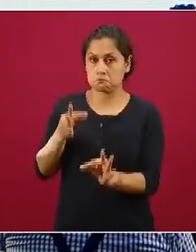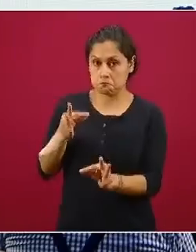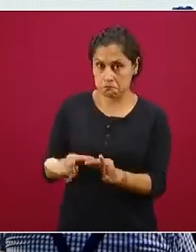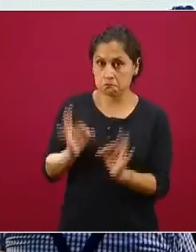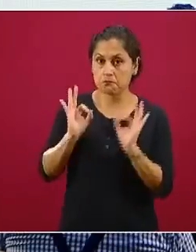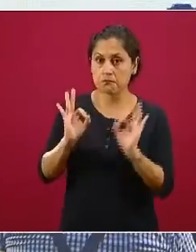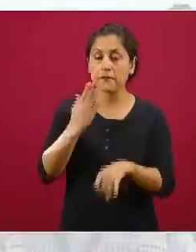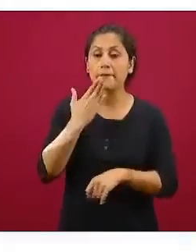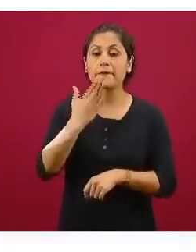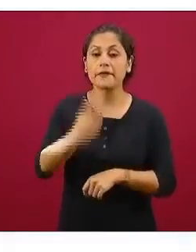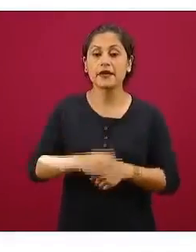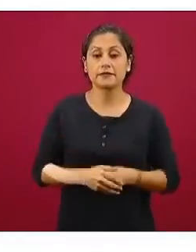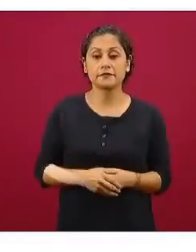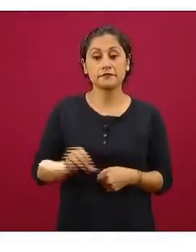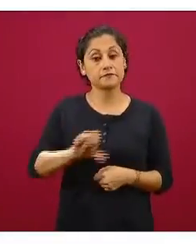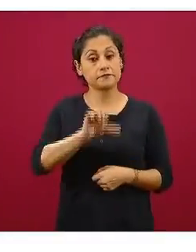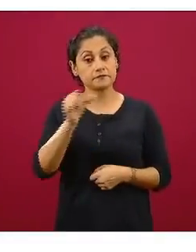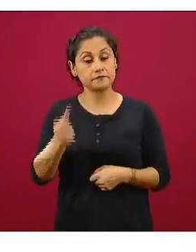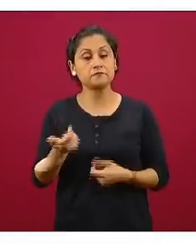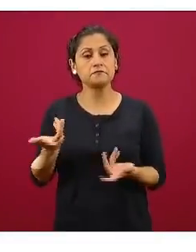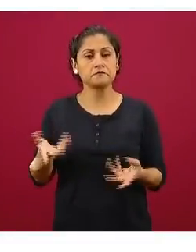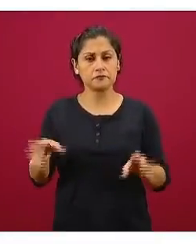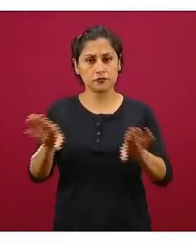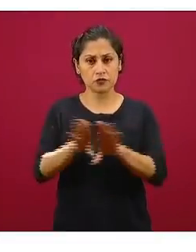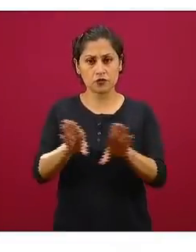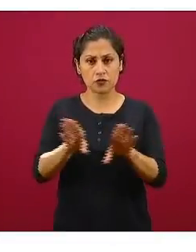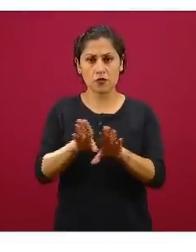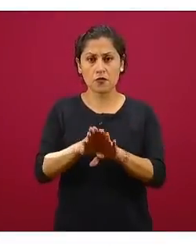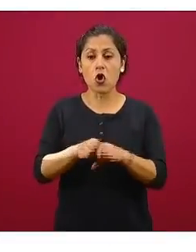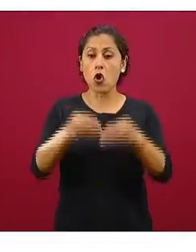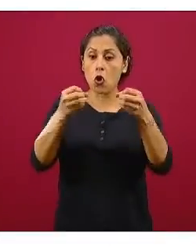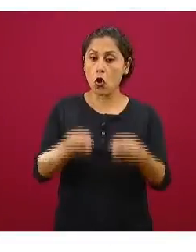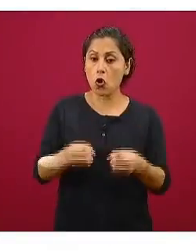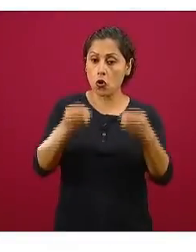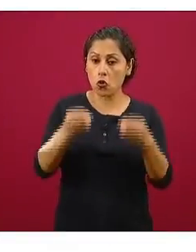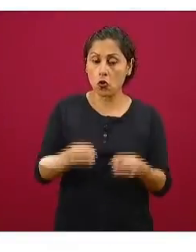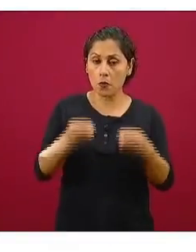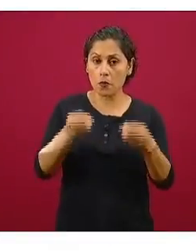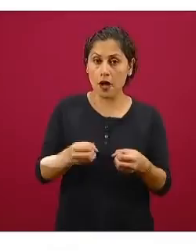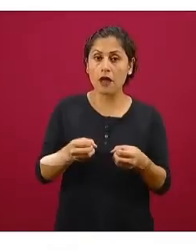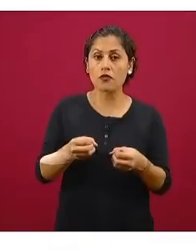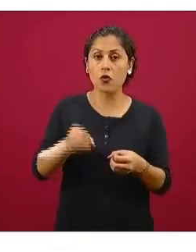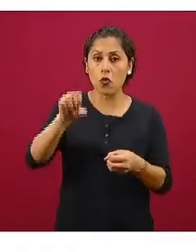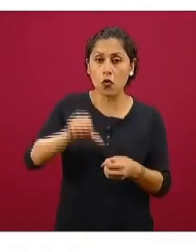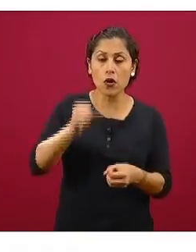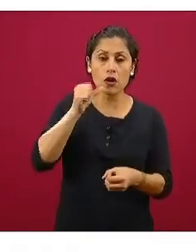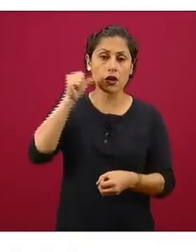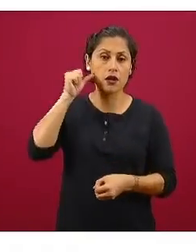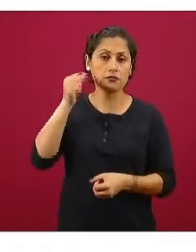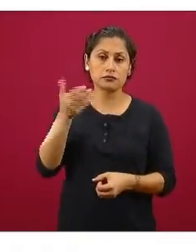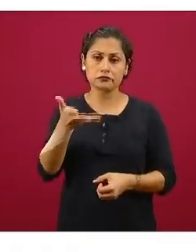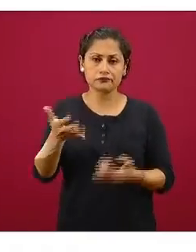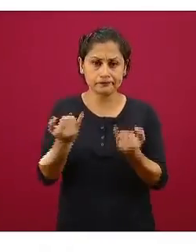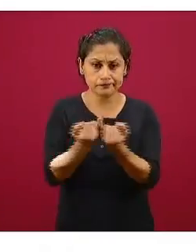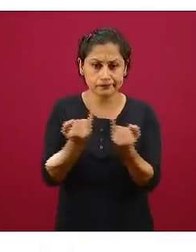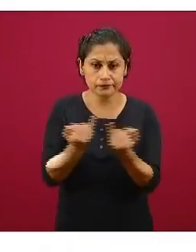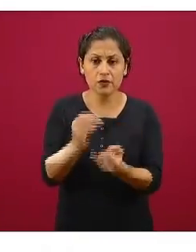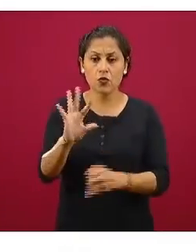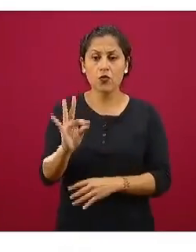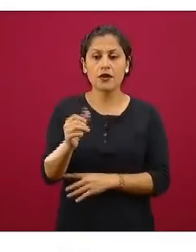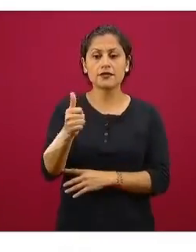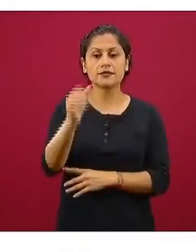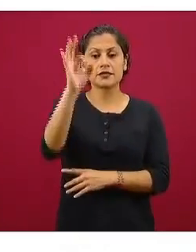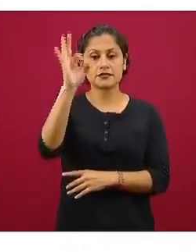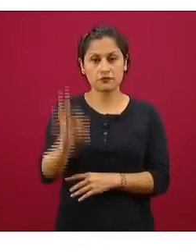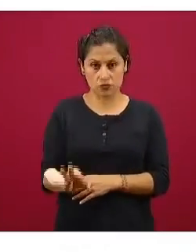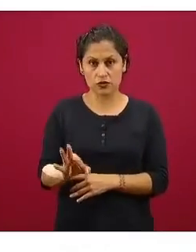información, y las proporciones de ocupación son similares a las de ayer, no hubieron mayor cambio. 46%